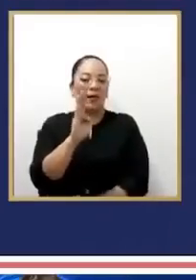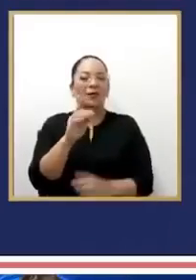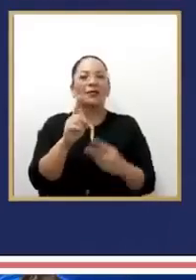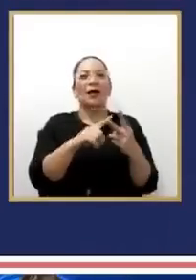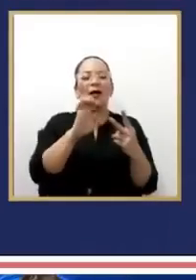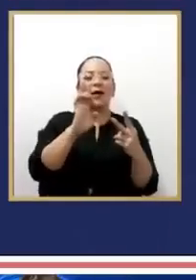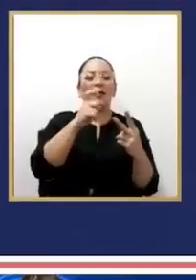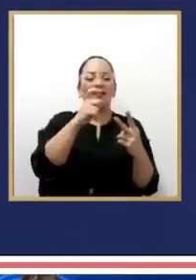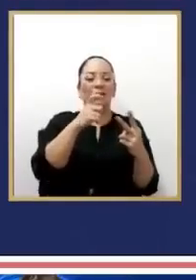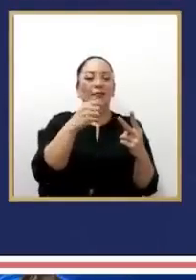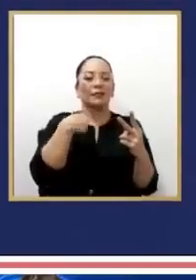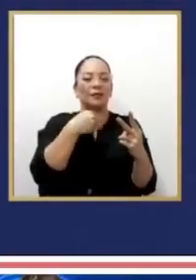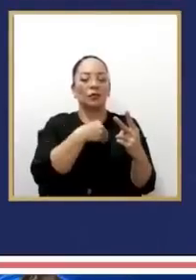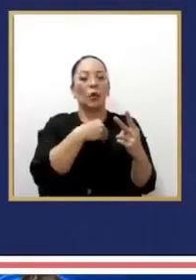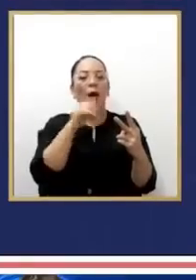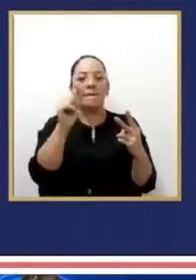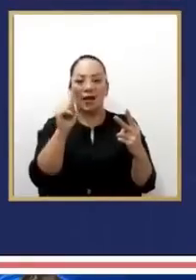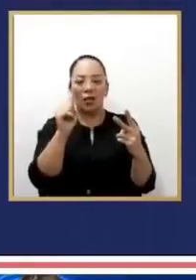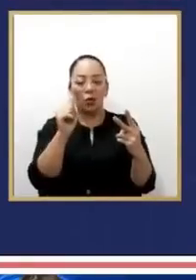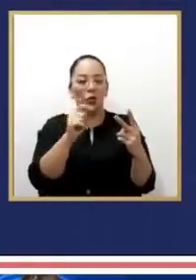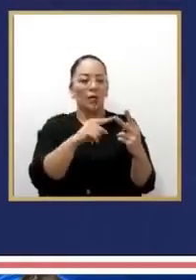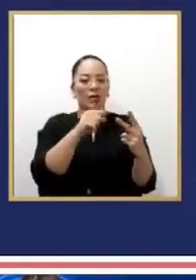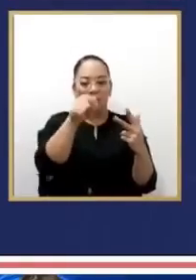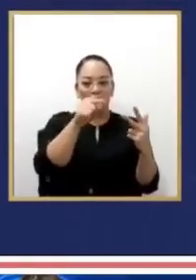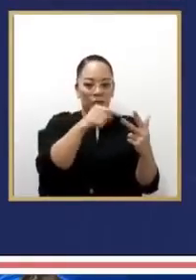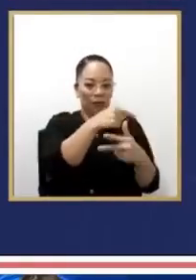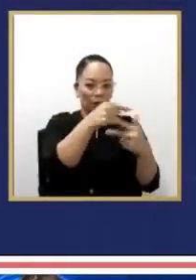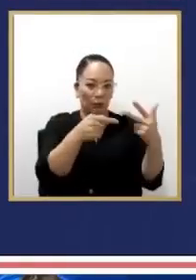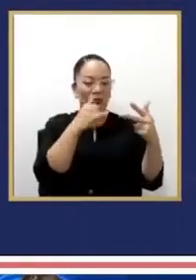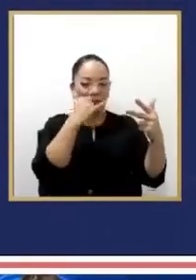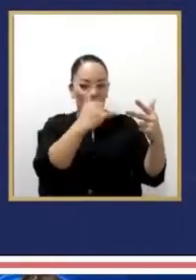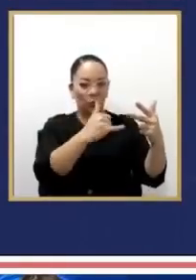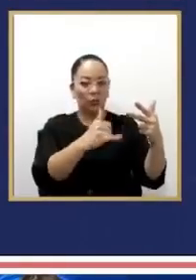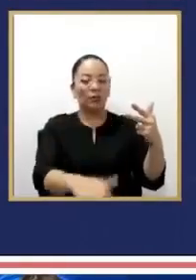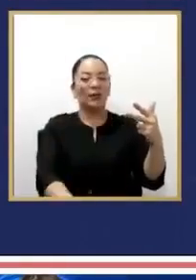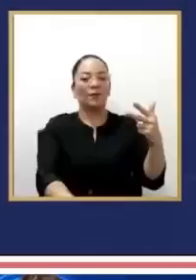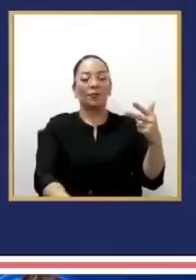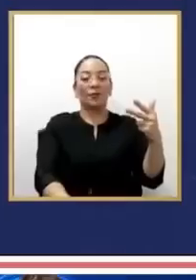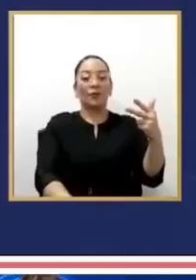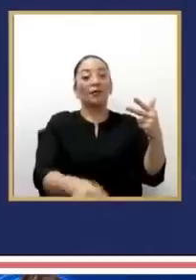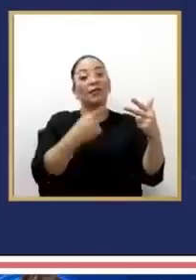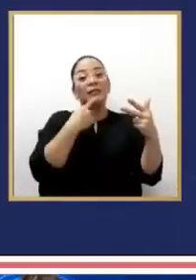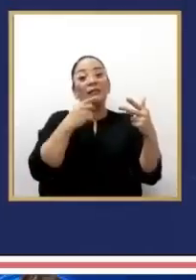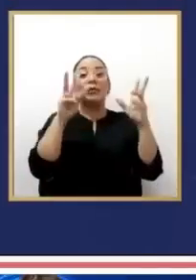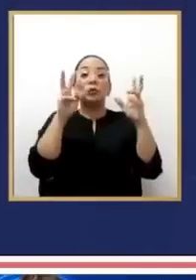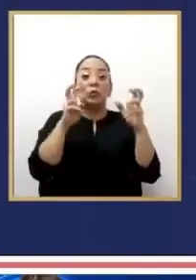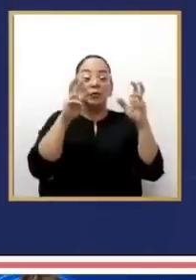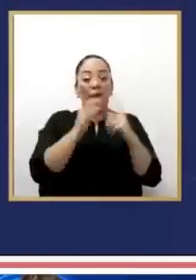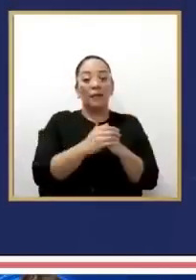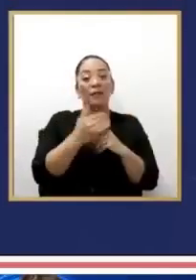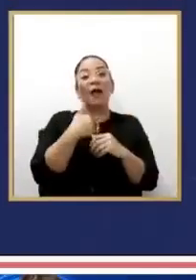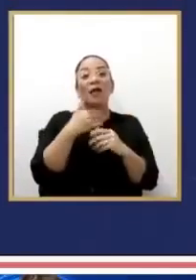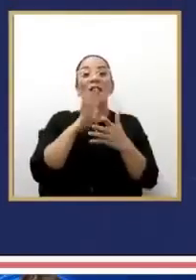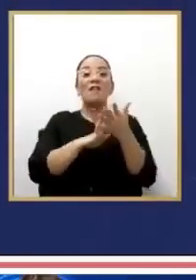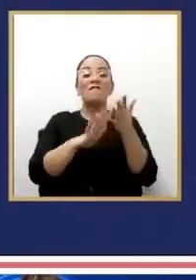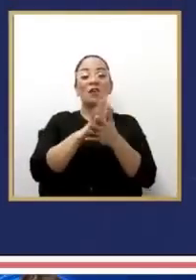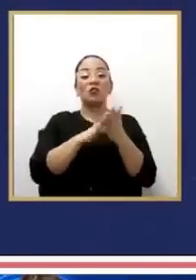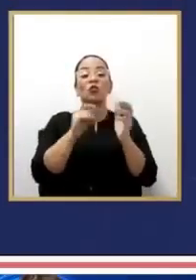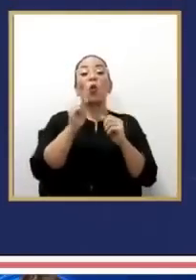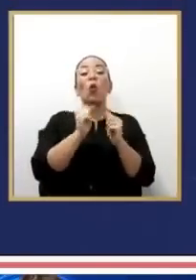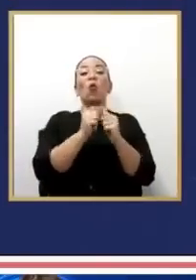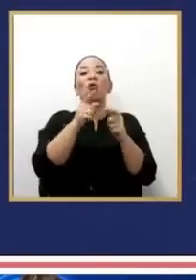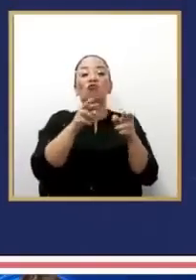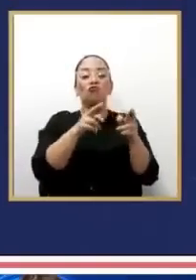exministro Sardín Amador y a usted, señor presidente, porque supuestamente hay unos enredos con la